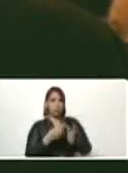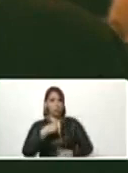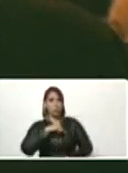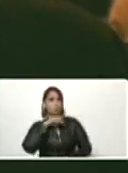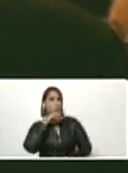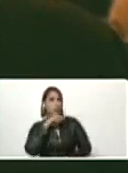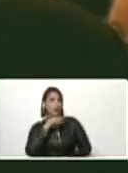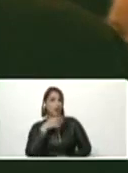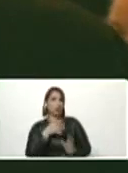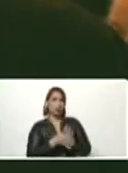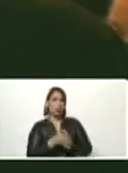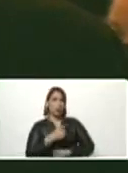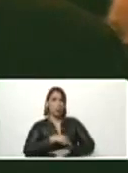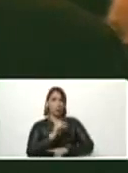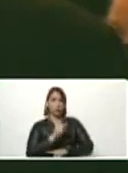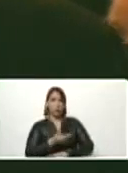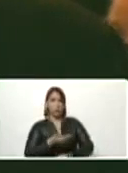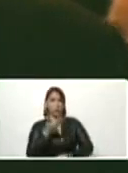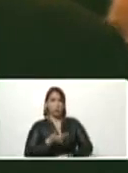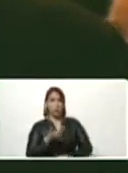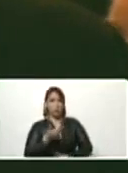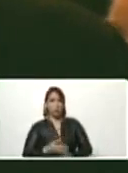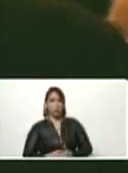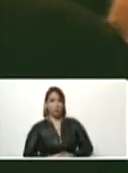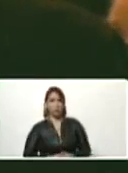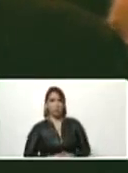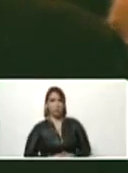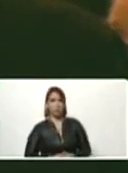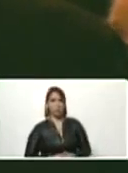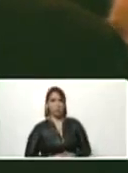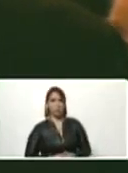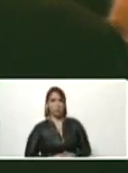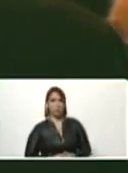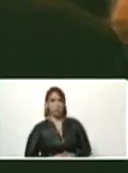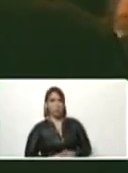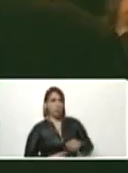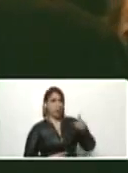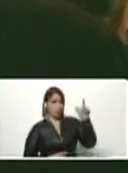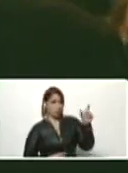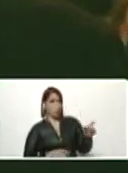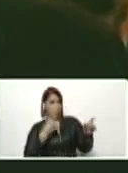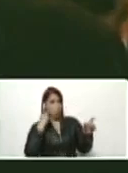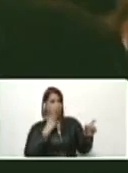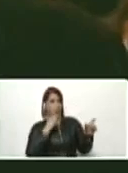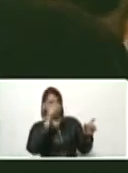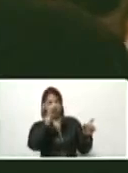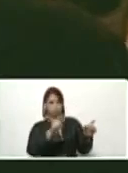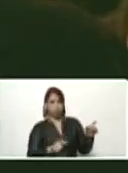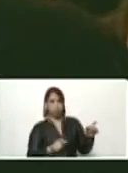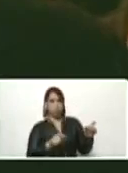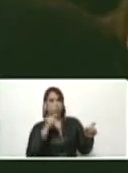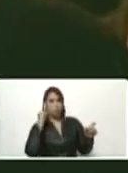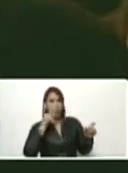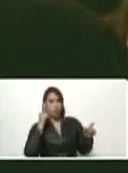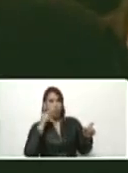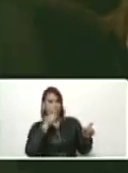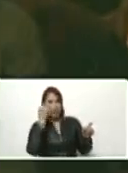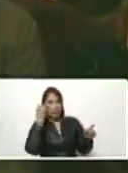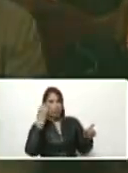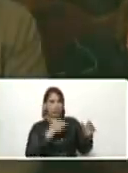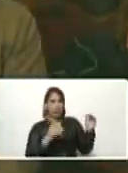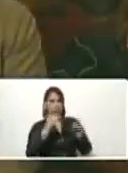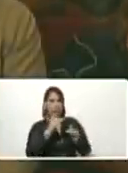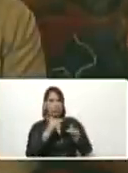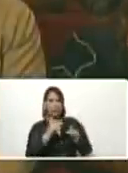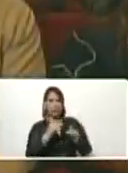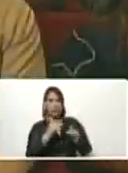del momento áureo, del momento estelar del sucesor de Simón Bolívar. Creo que todos los niños de Venezuela, jóvenes,